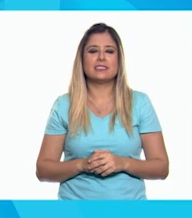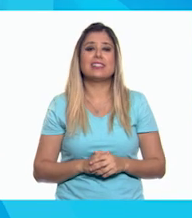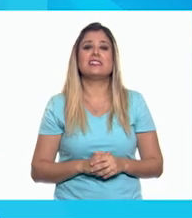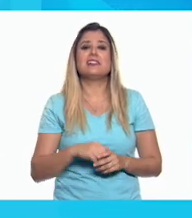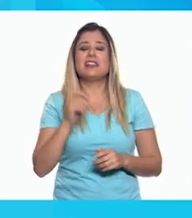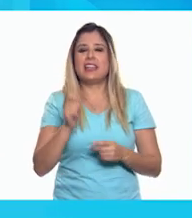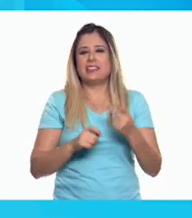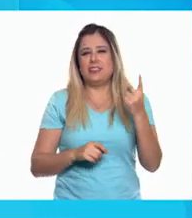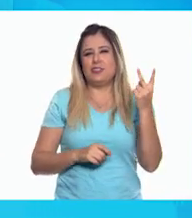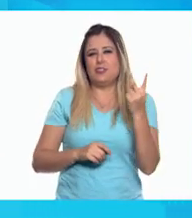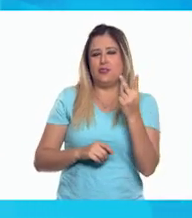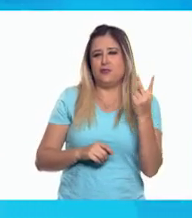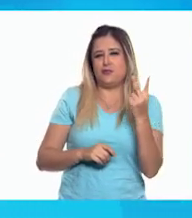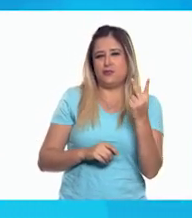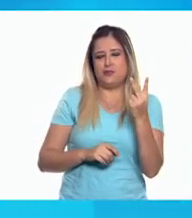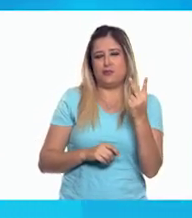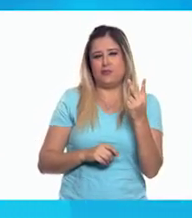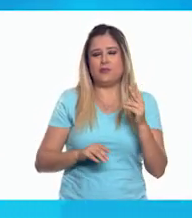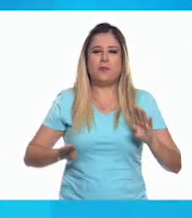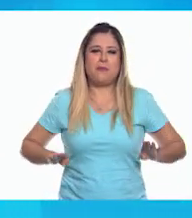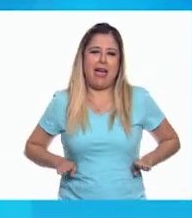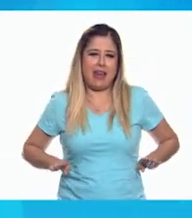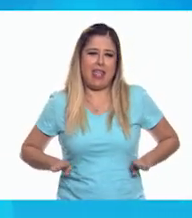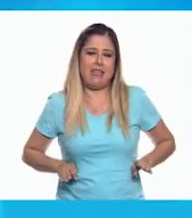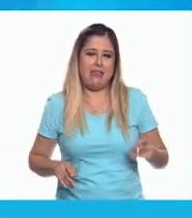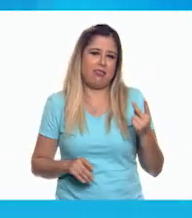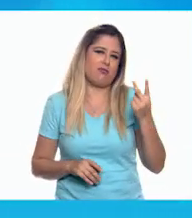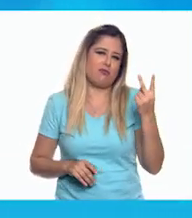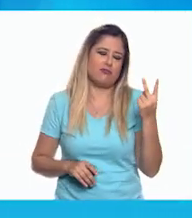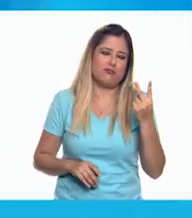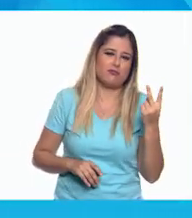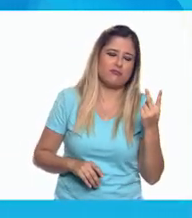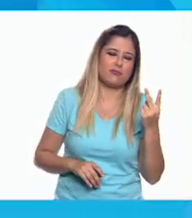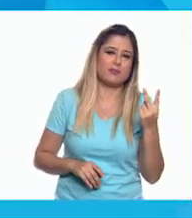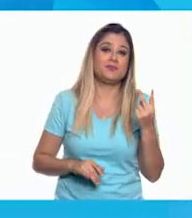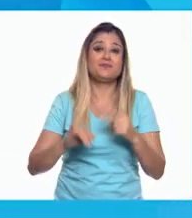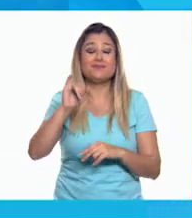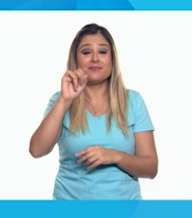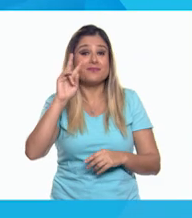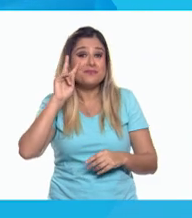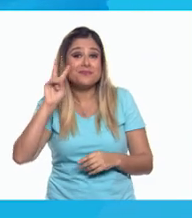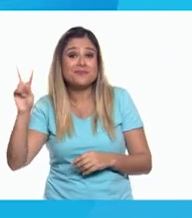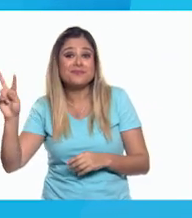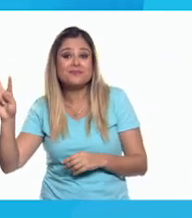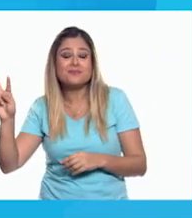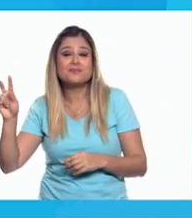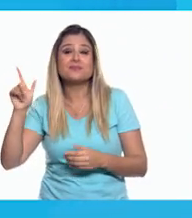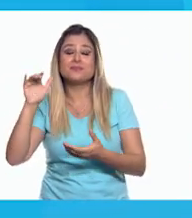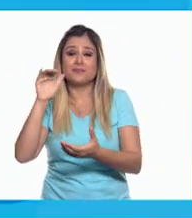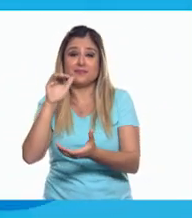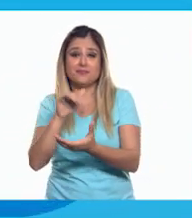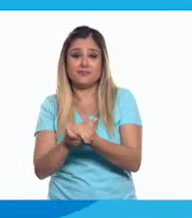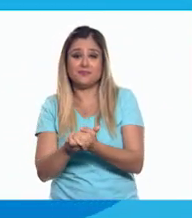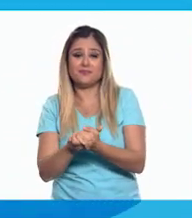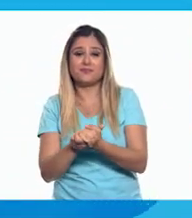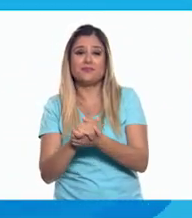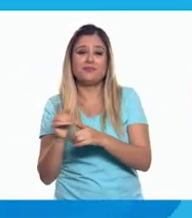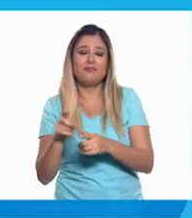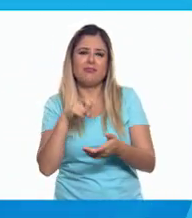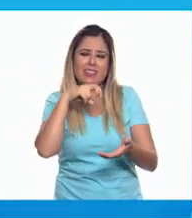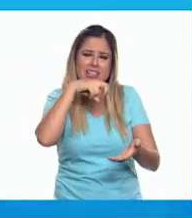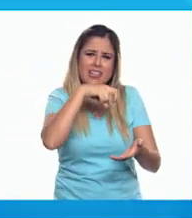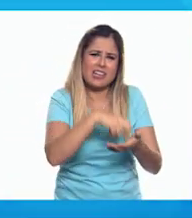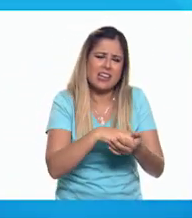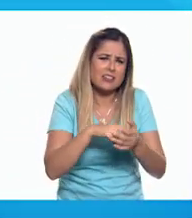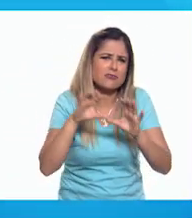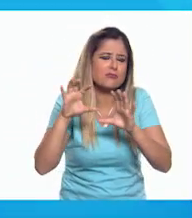pareja. Yo veo una pareja ahí, sí. Ah, mira, el esposo está